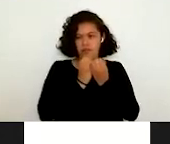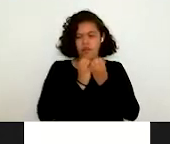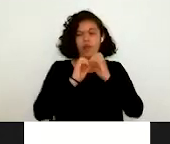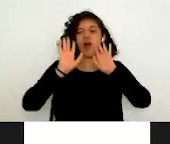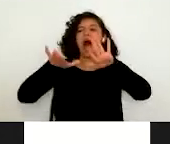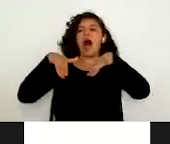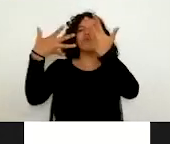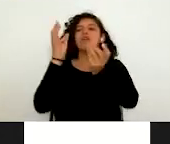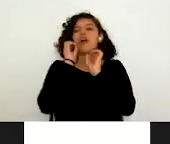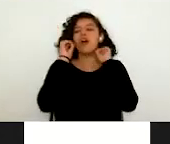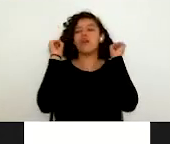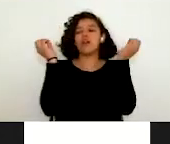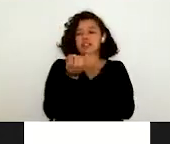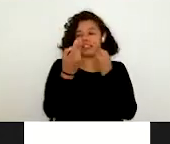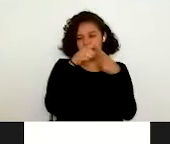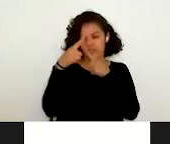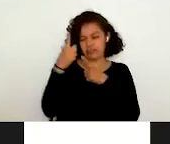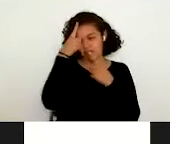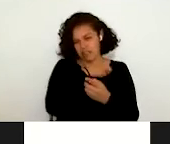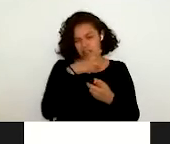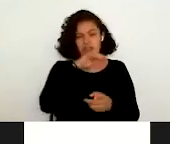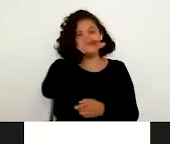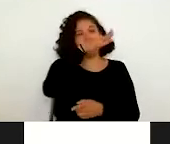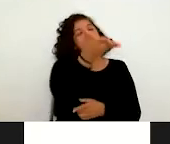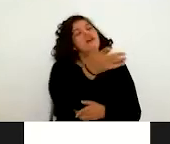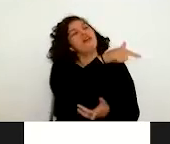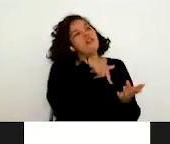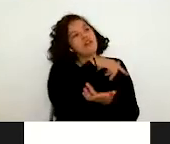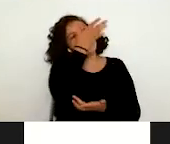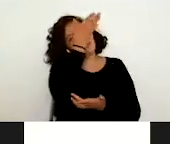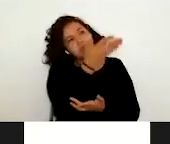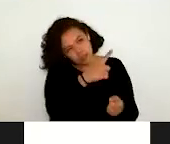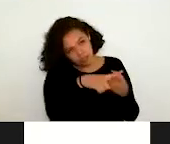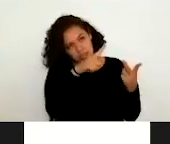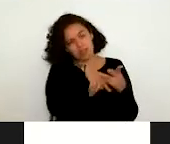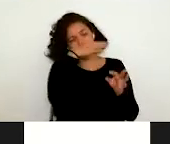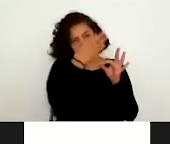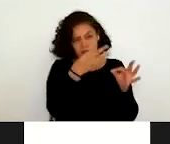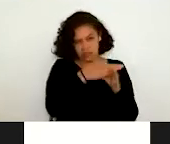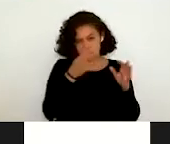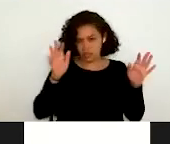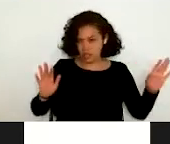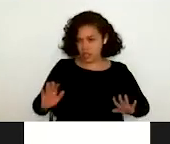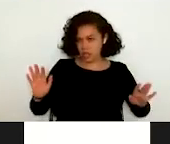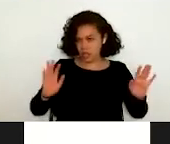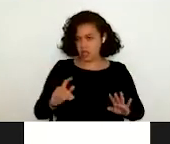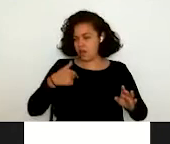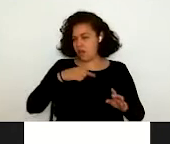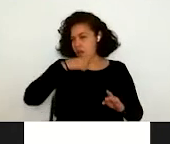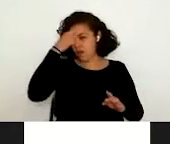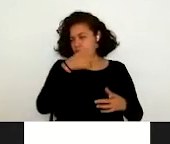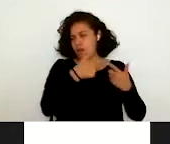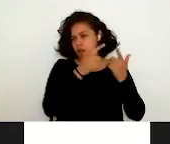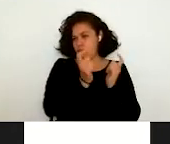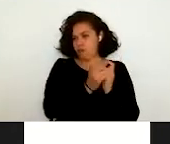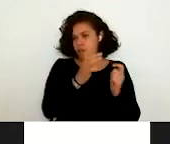Porque tenemos que hacer la gestión de pedir el espacio, de ver que cumpla con las características para que esté la población con la que